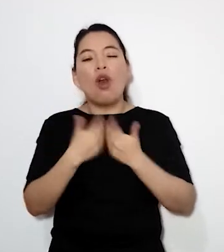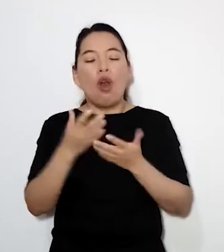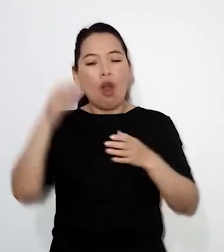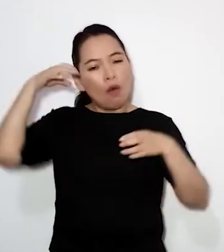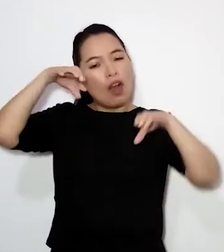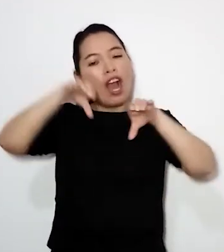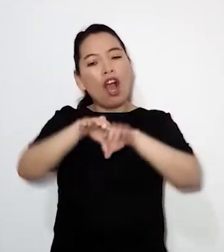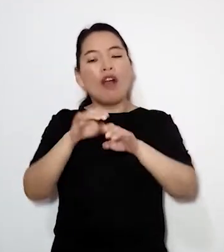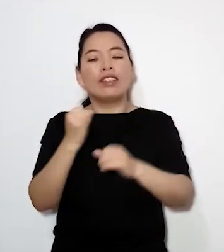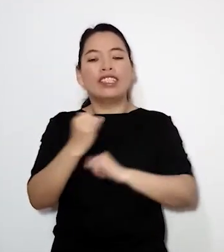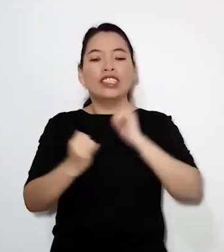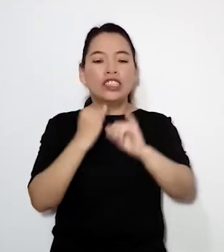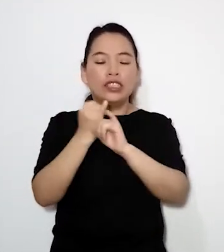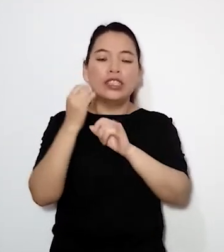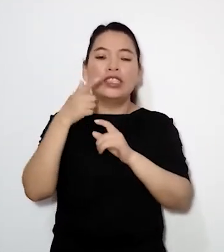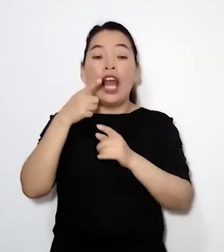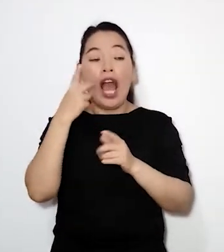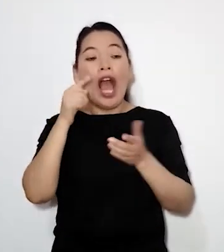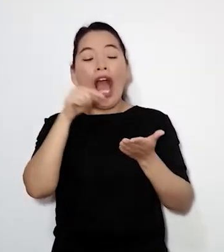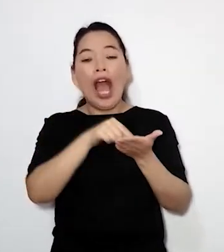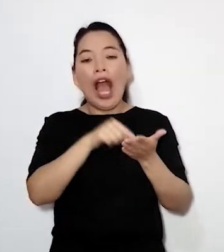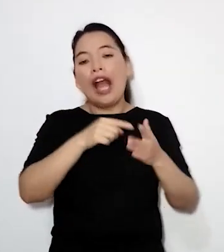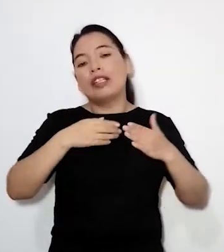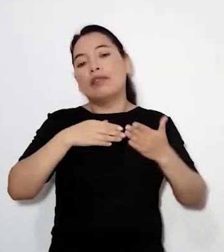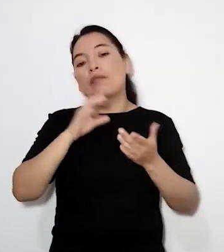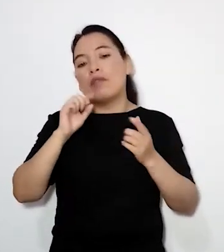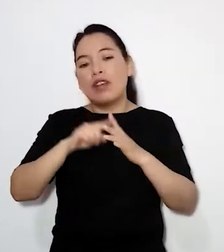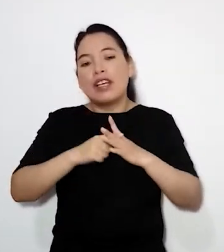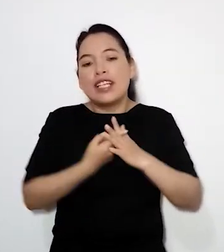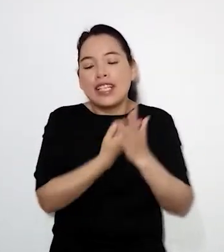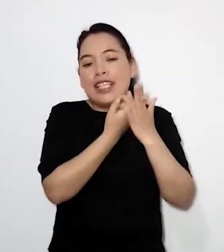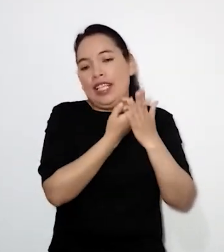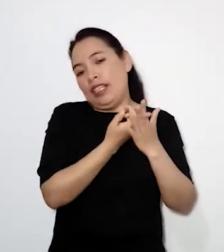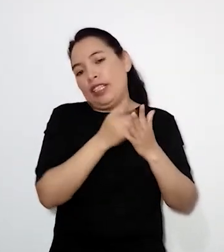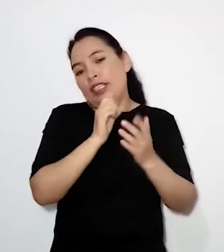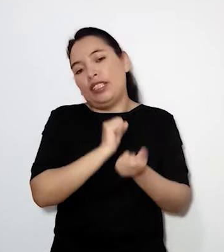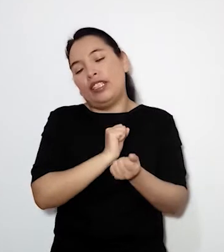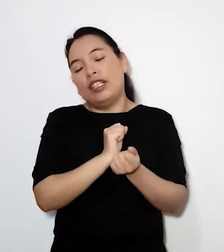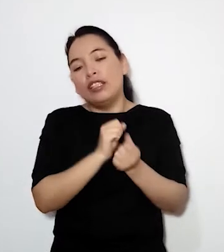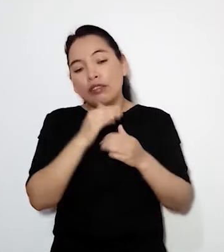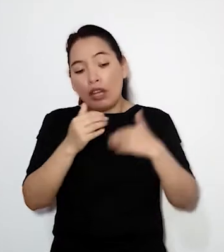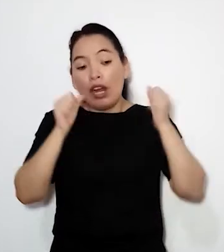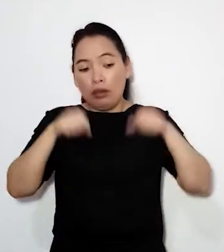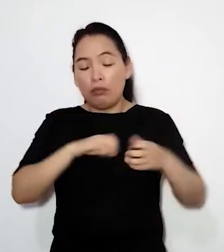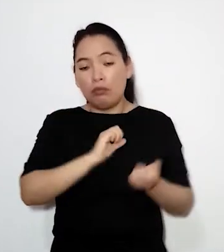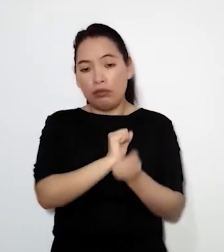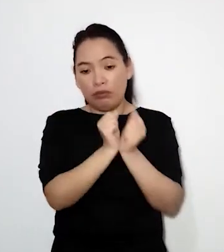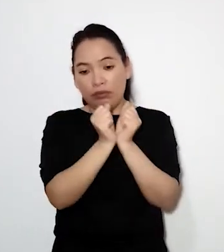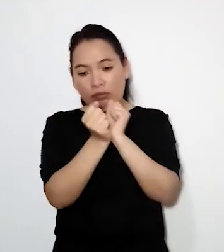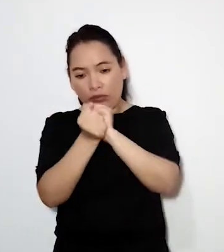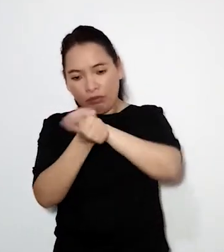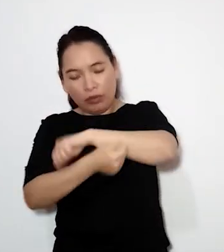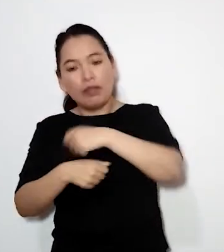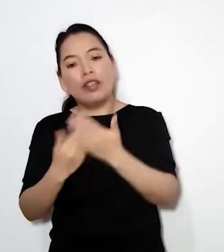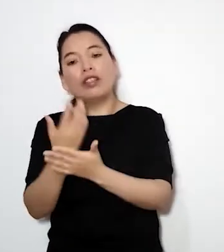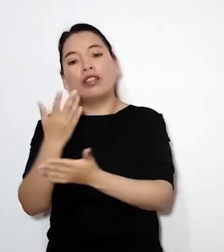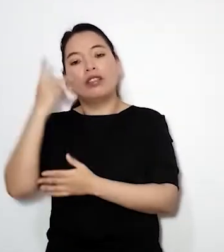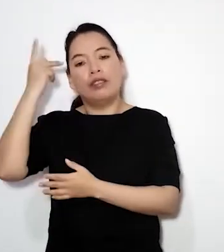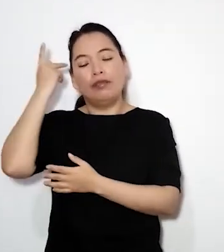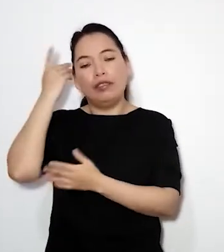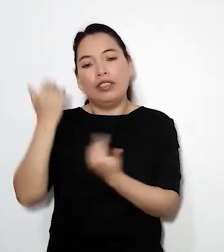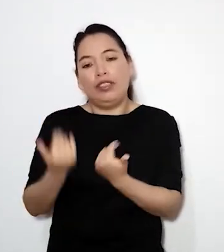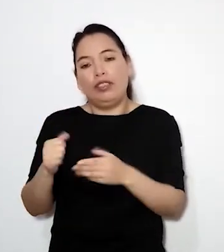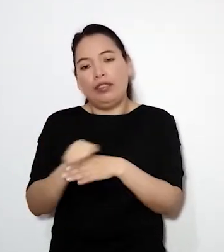un punto de inflexión y el poder que tiene para cambiar las políticas y las prácticas. Por supuesto que idealmente las familias no